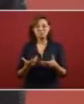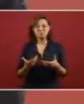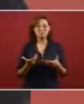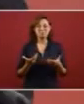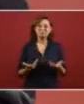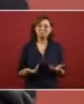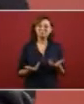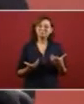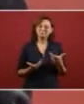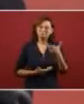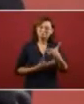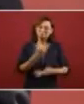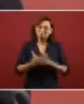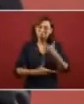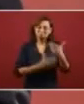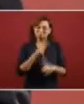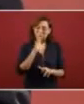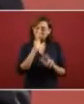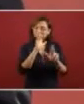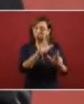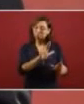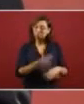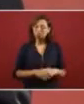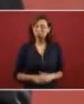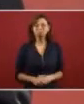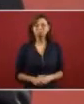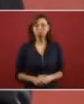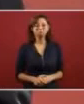con todo respeto, pues.